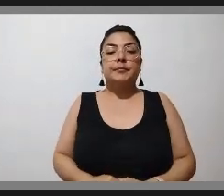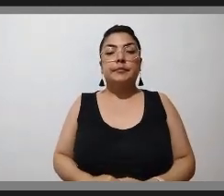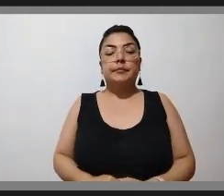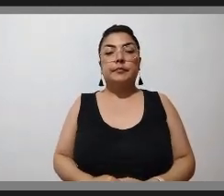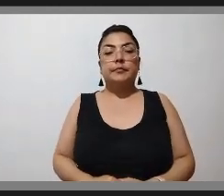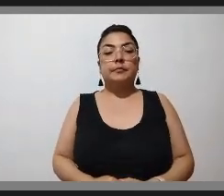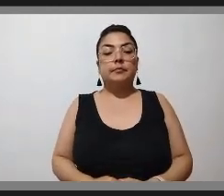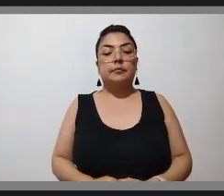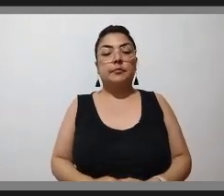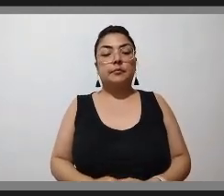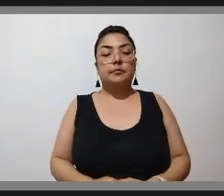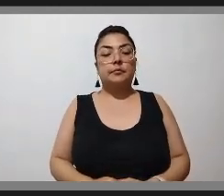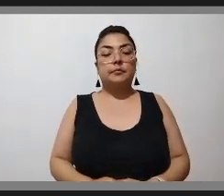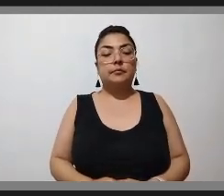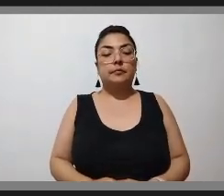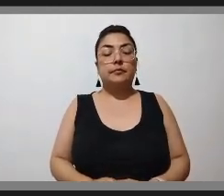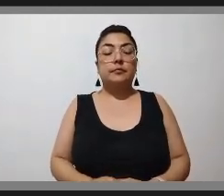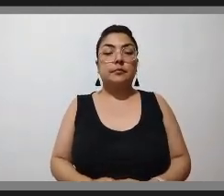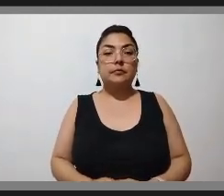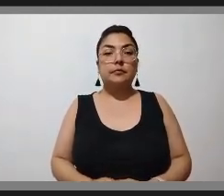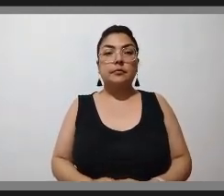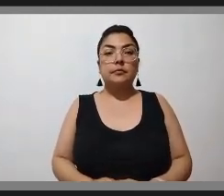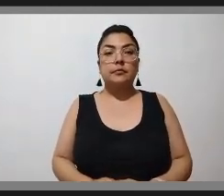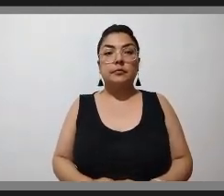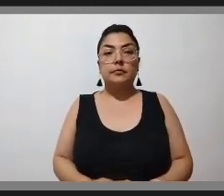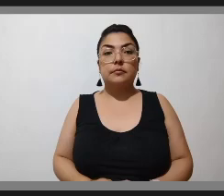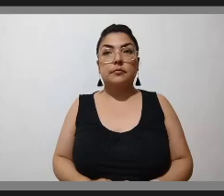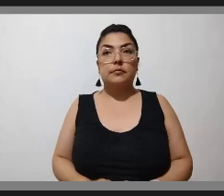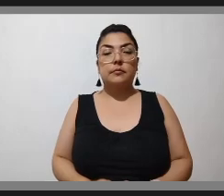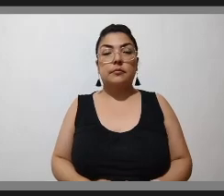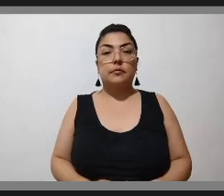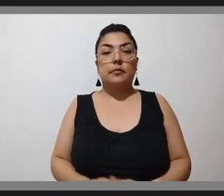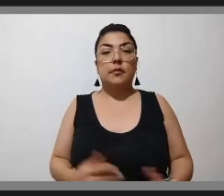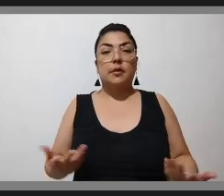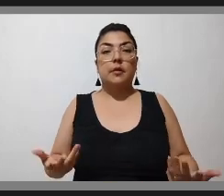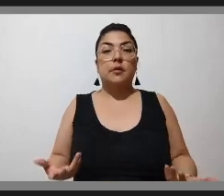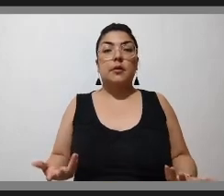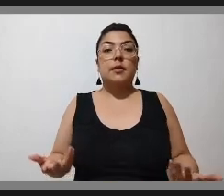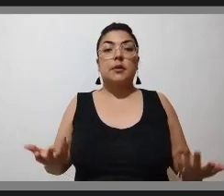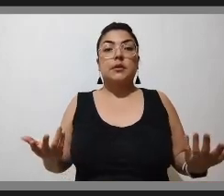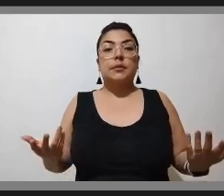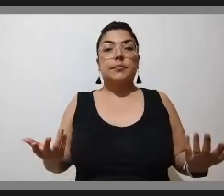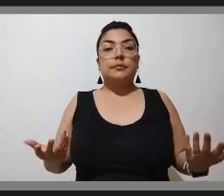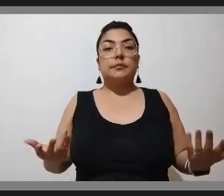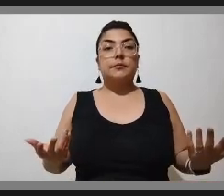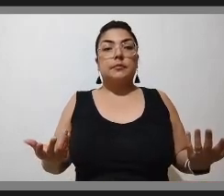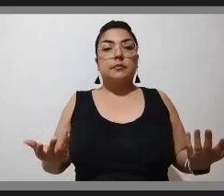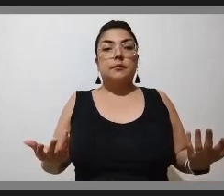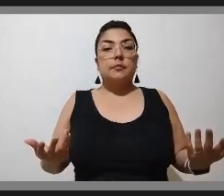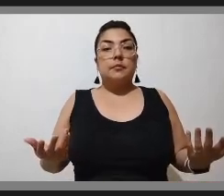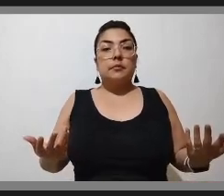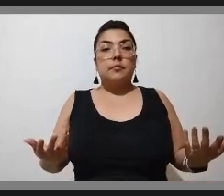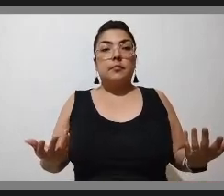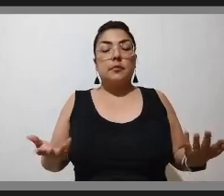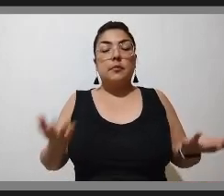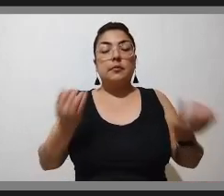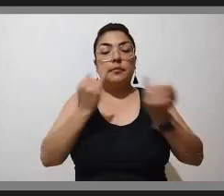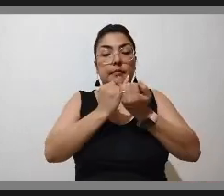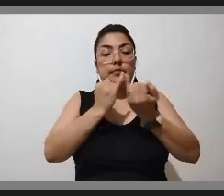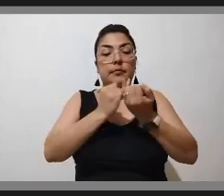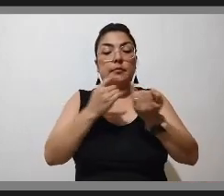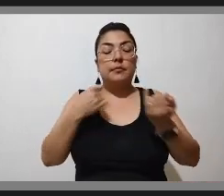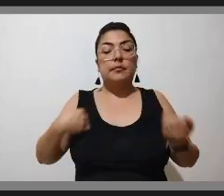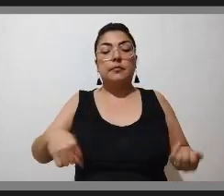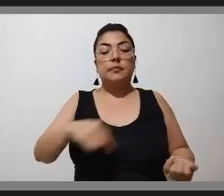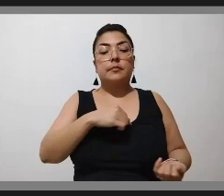paridad sustantiva, esta igualdad sustantiva que buscan las mujeres en el ámbito político electoral y en generar el